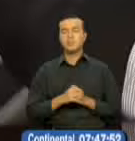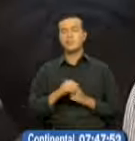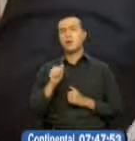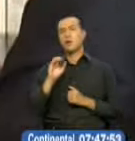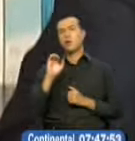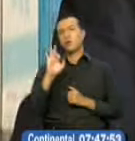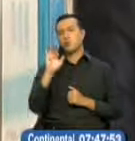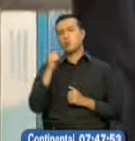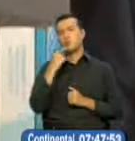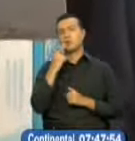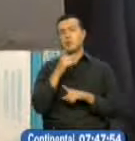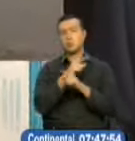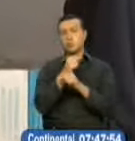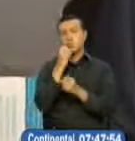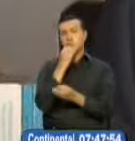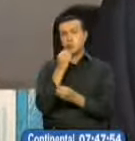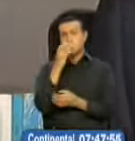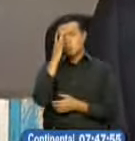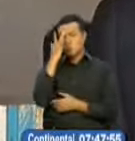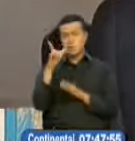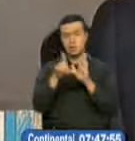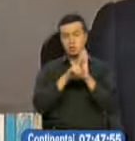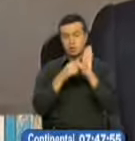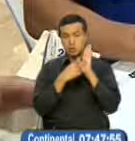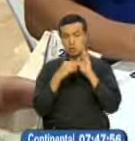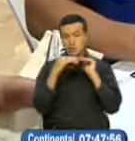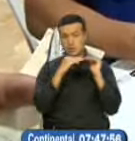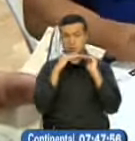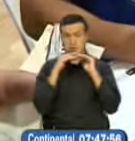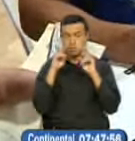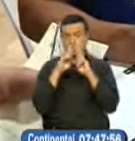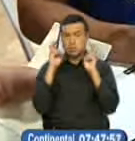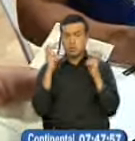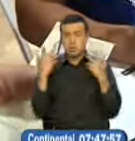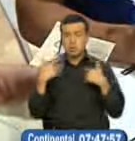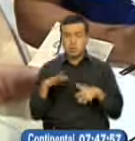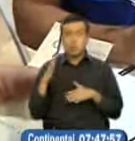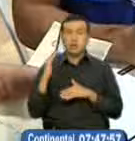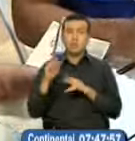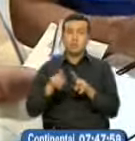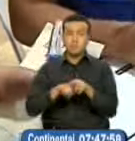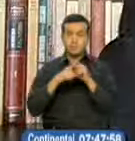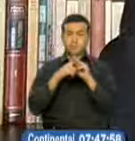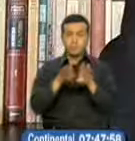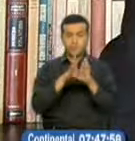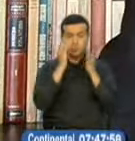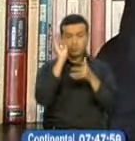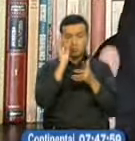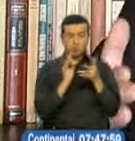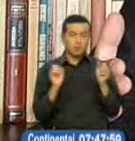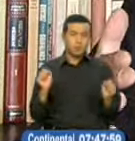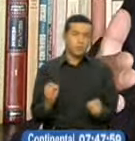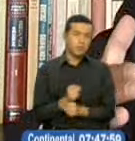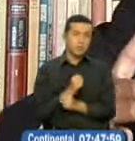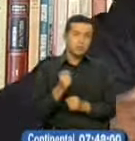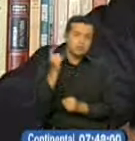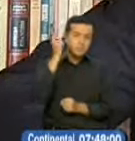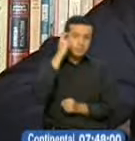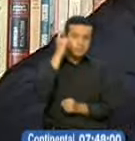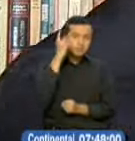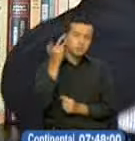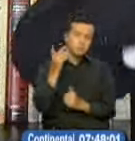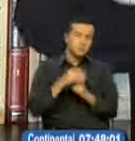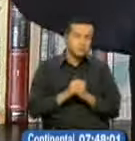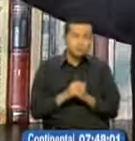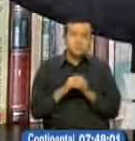sus publicaciones se sustentan en lo que establece el Código de la Democracia con respecto a cuándo se debe proceder a abrir una urna. Usted no puede pretender que se abra